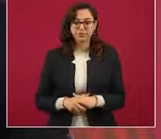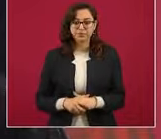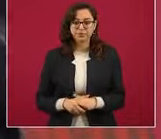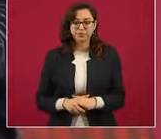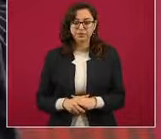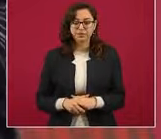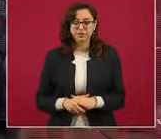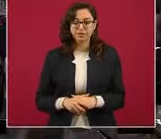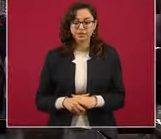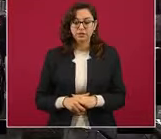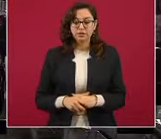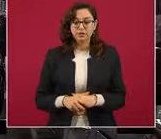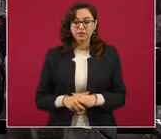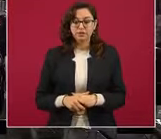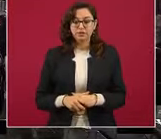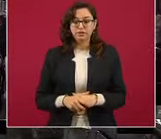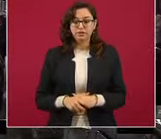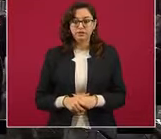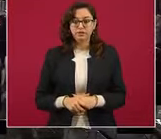próximo.